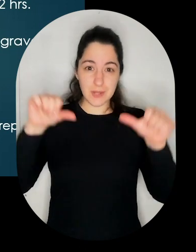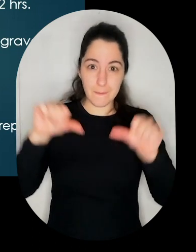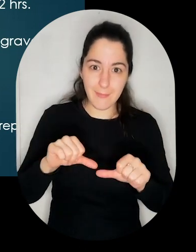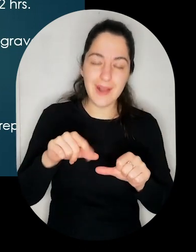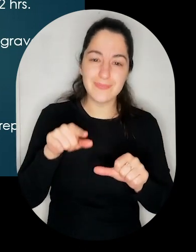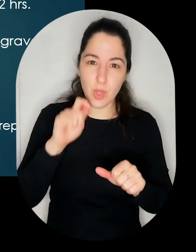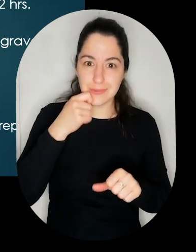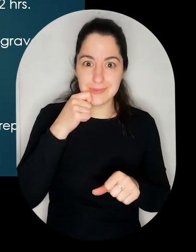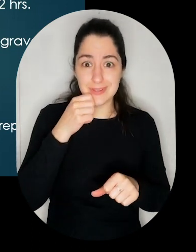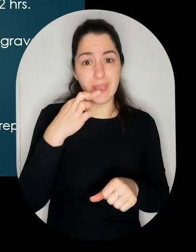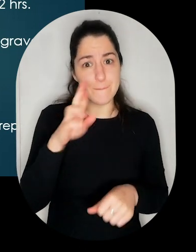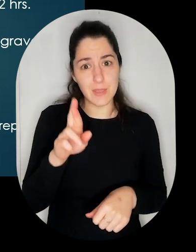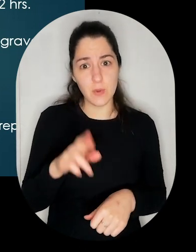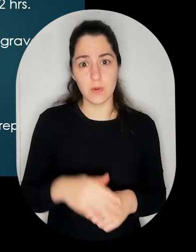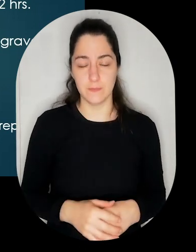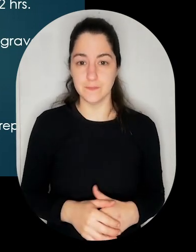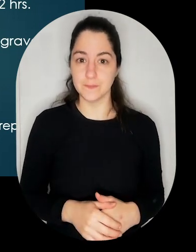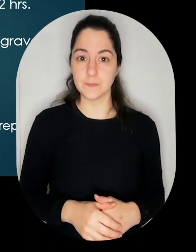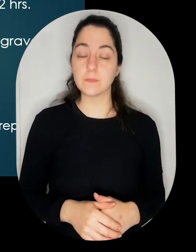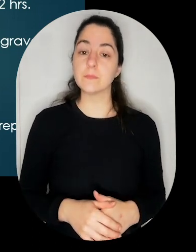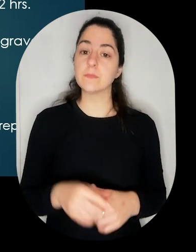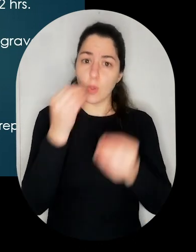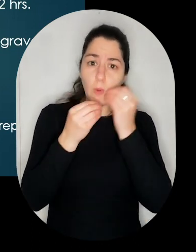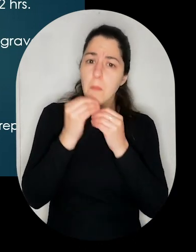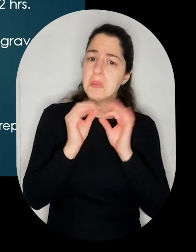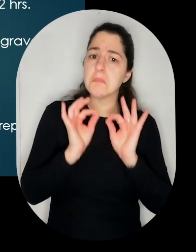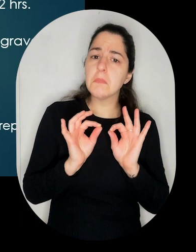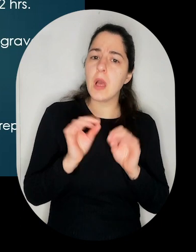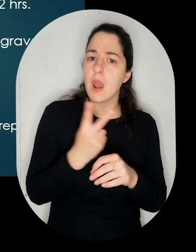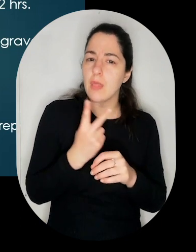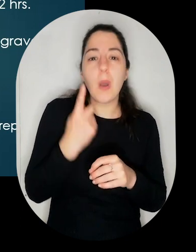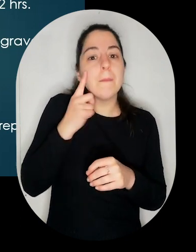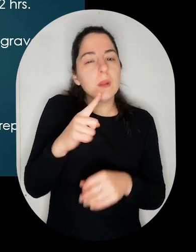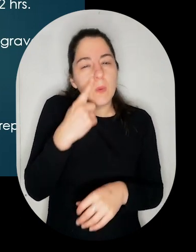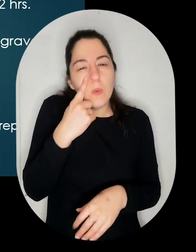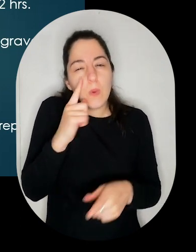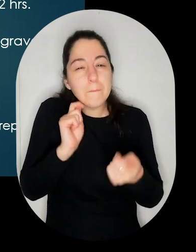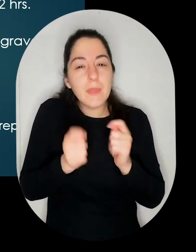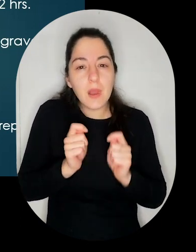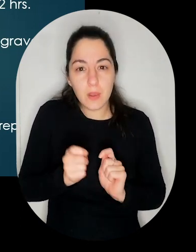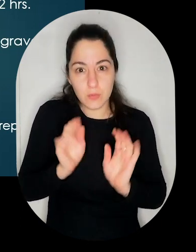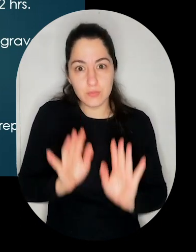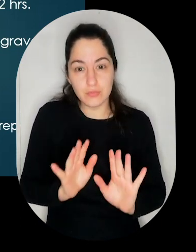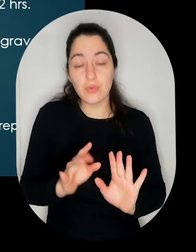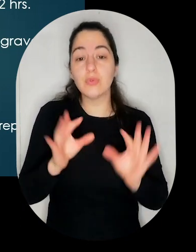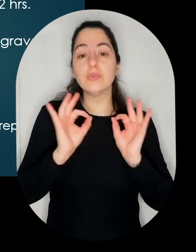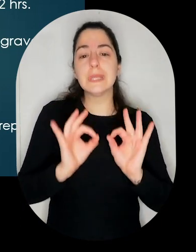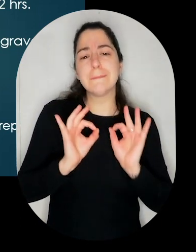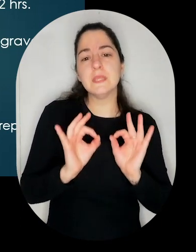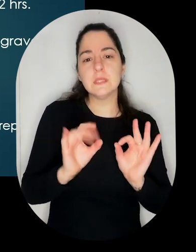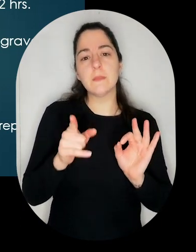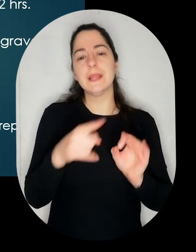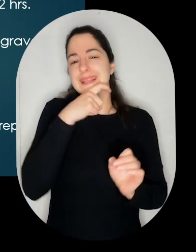son muy recomendables las morchelas. Son comestibles con precauciones, ambas se recomienda deshidratar si se van a